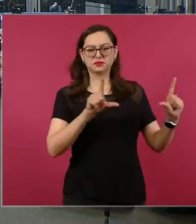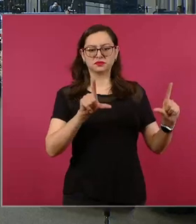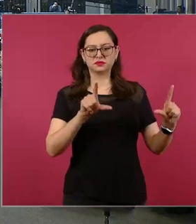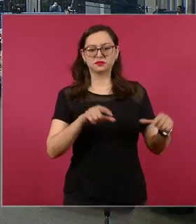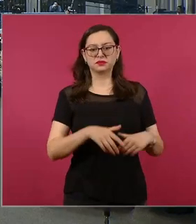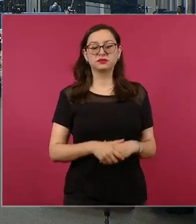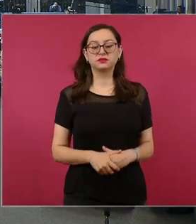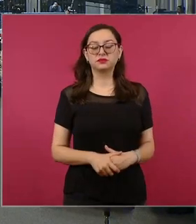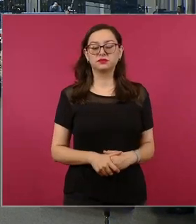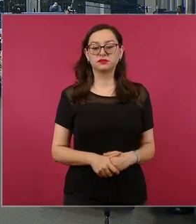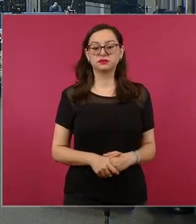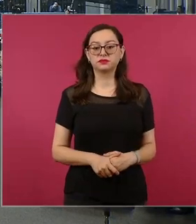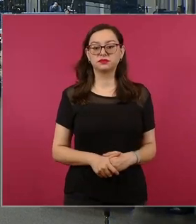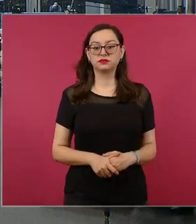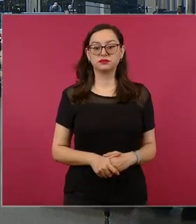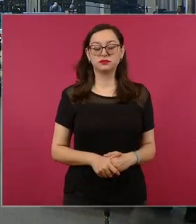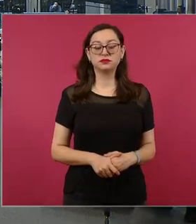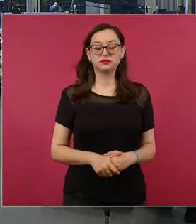que,